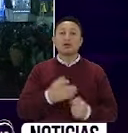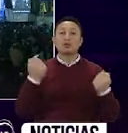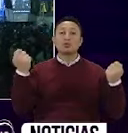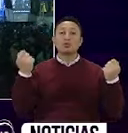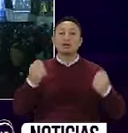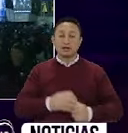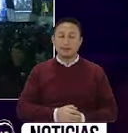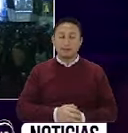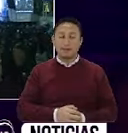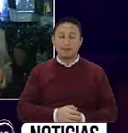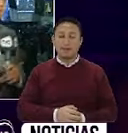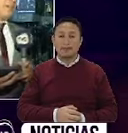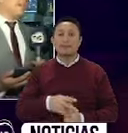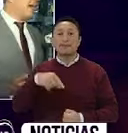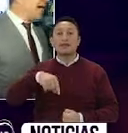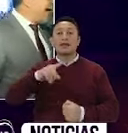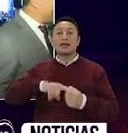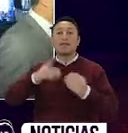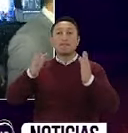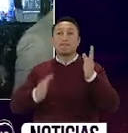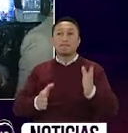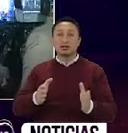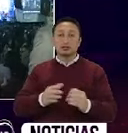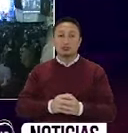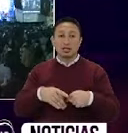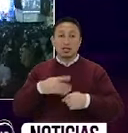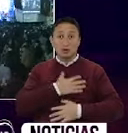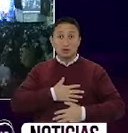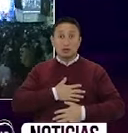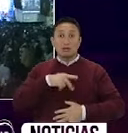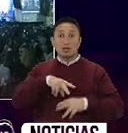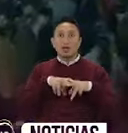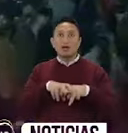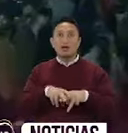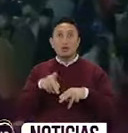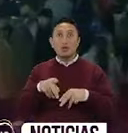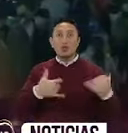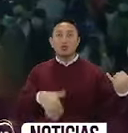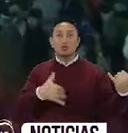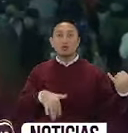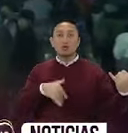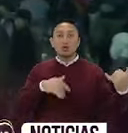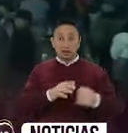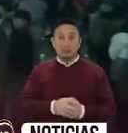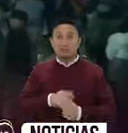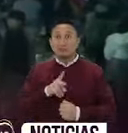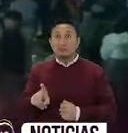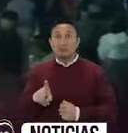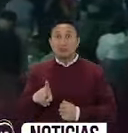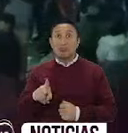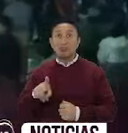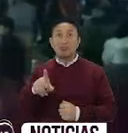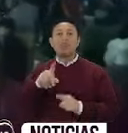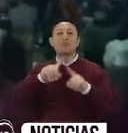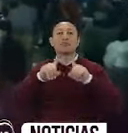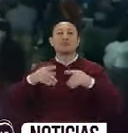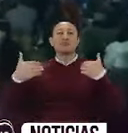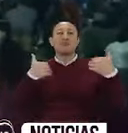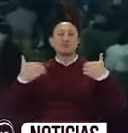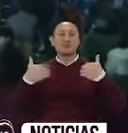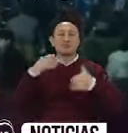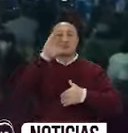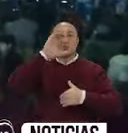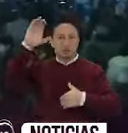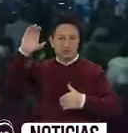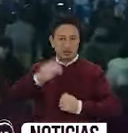celebraciones. Al igual, la ciudadanía ha estado disfrutando de las presentaciones artísticas de varios cantantes